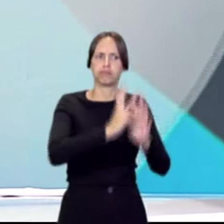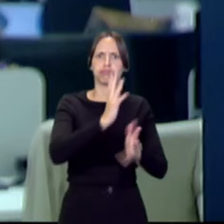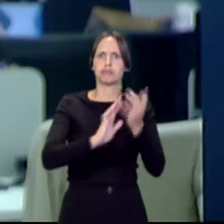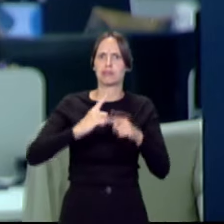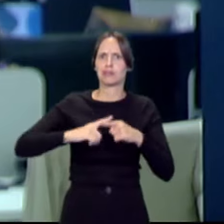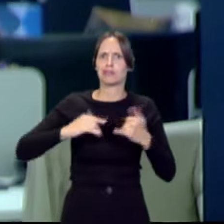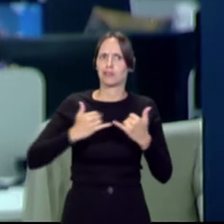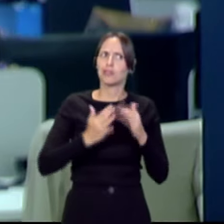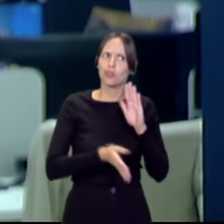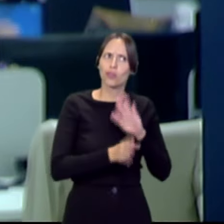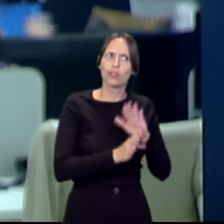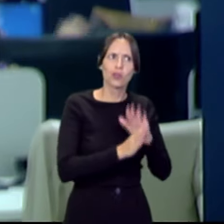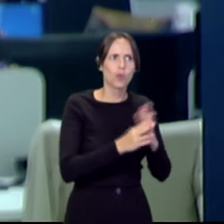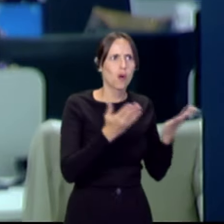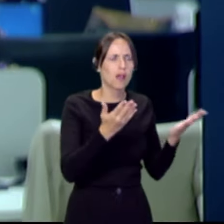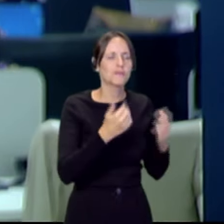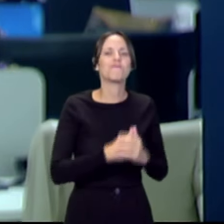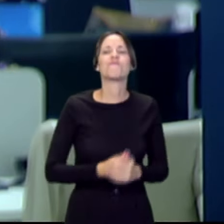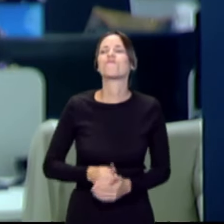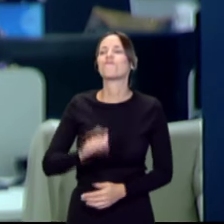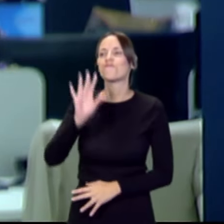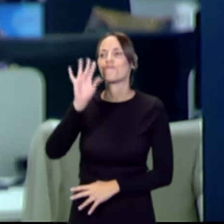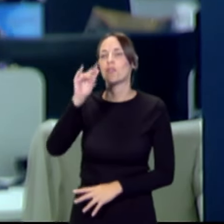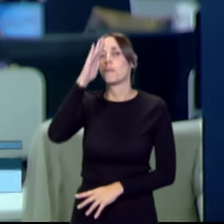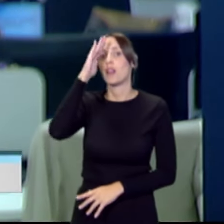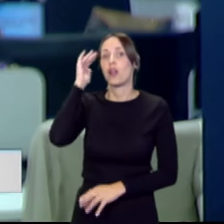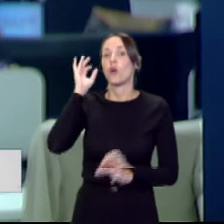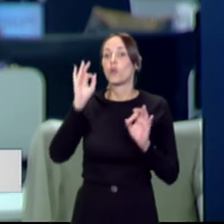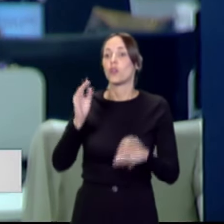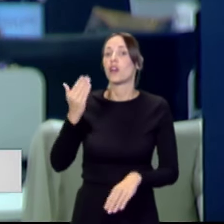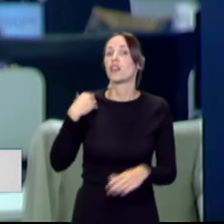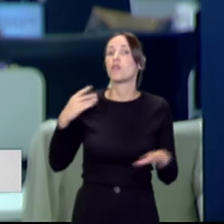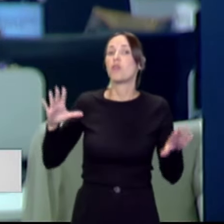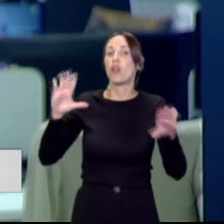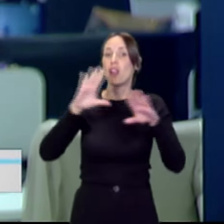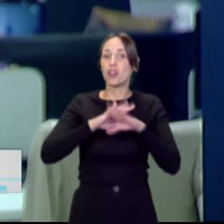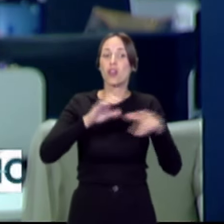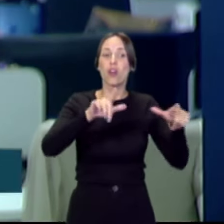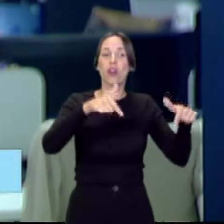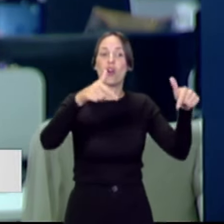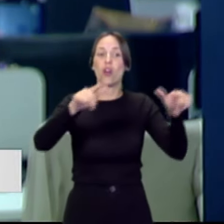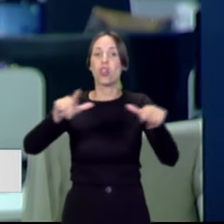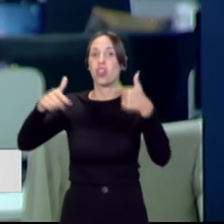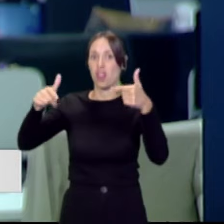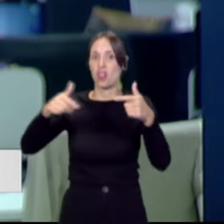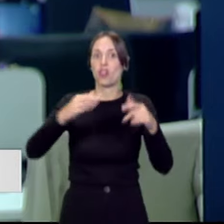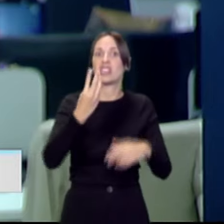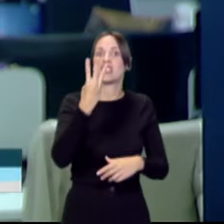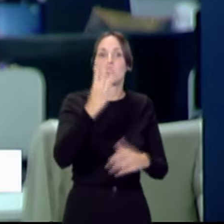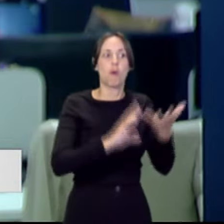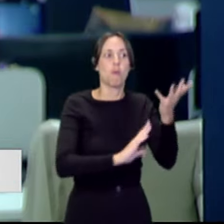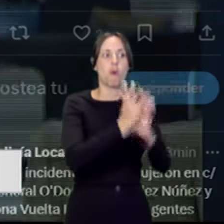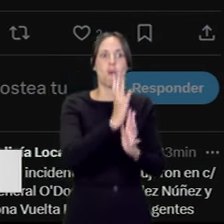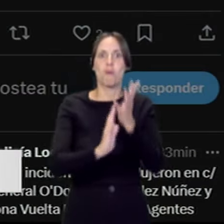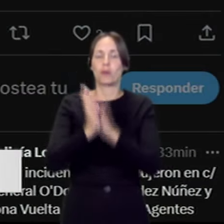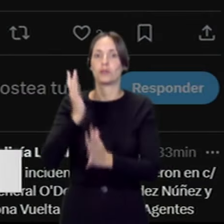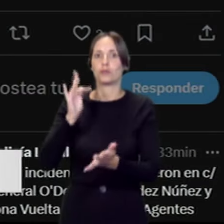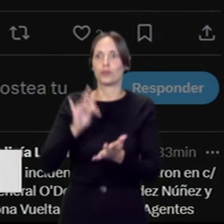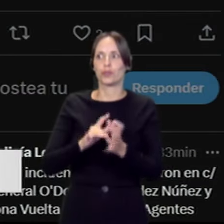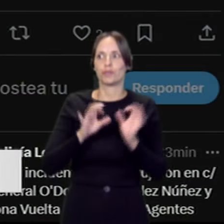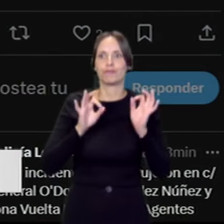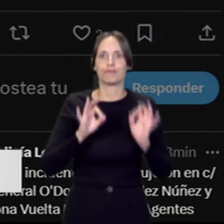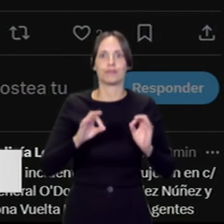María. Sí, Pilar. La pasada noche se produjeron 3 incendios de contenedores. La rápida intervención de los recursos